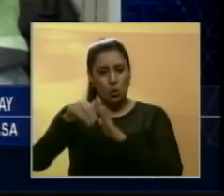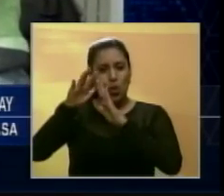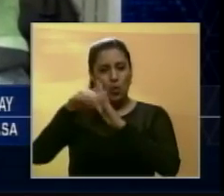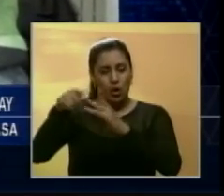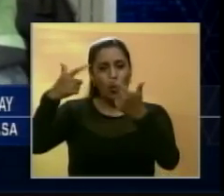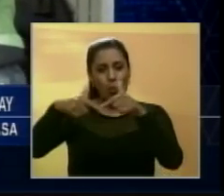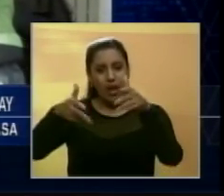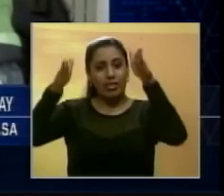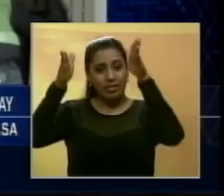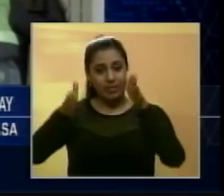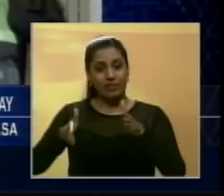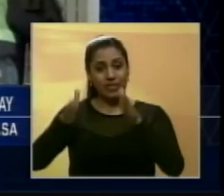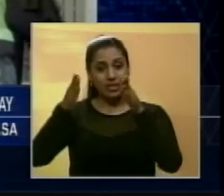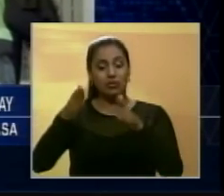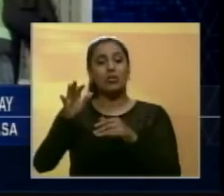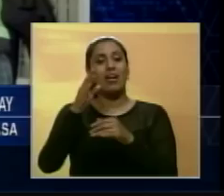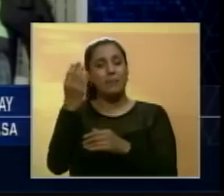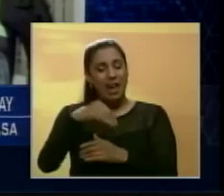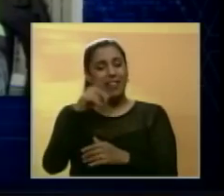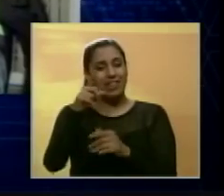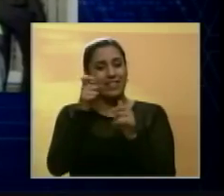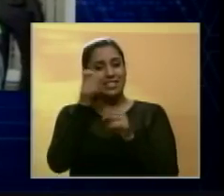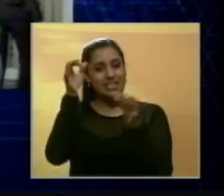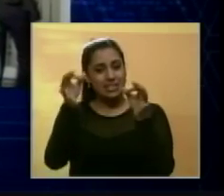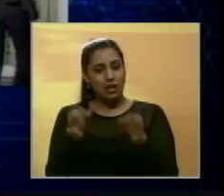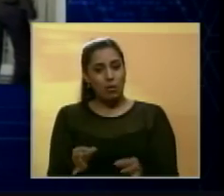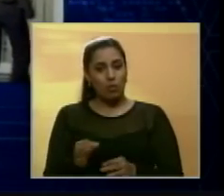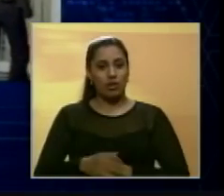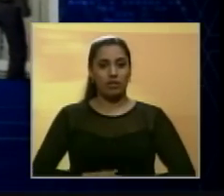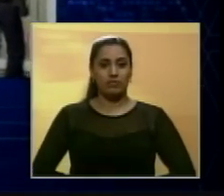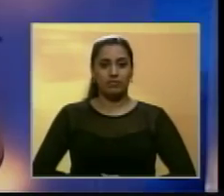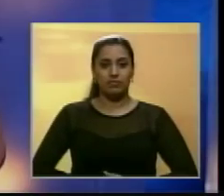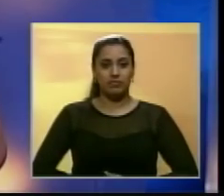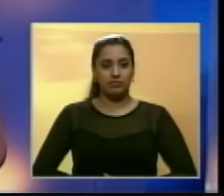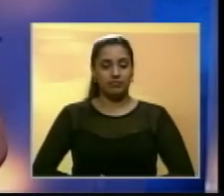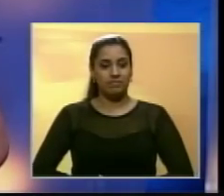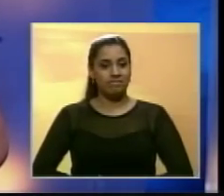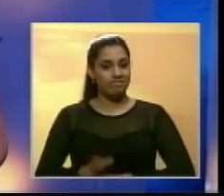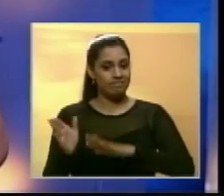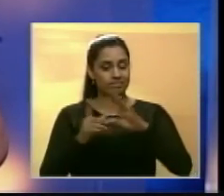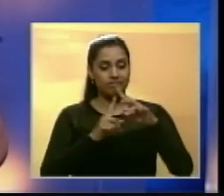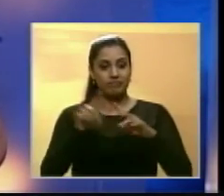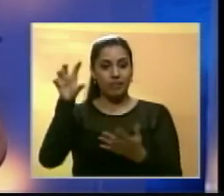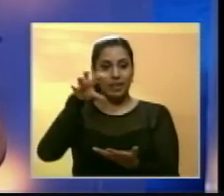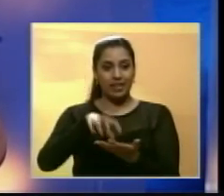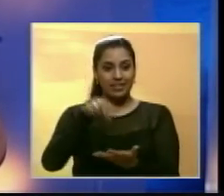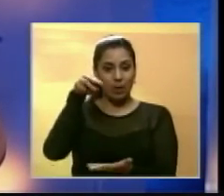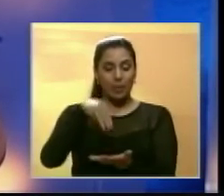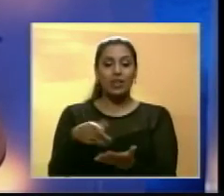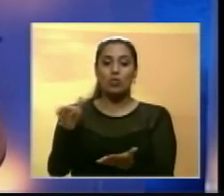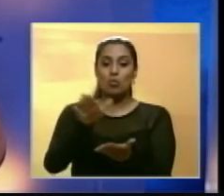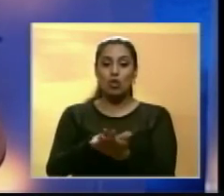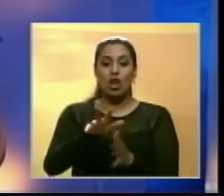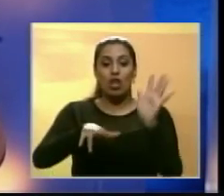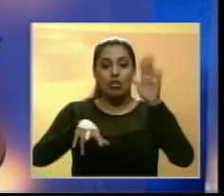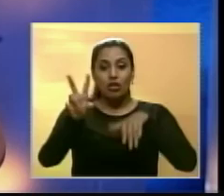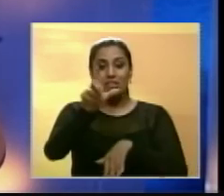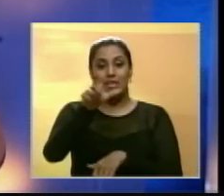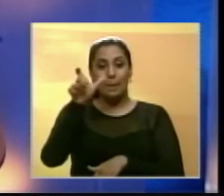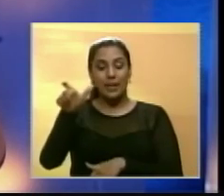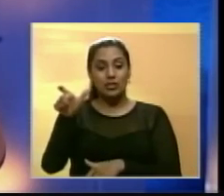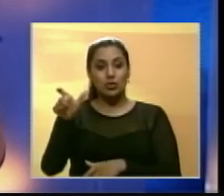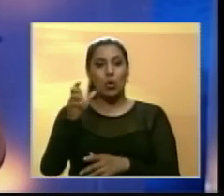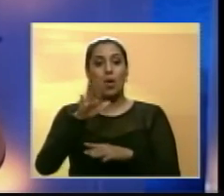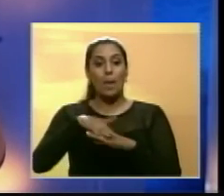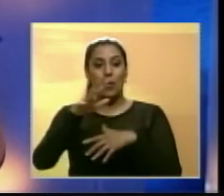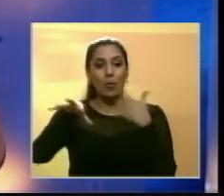en el edificio, por lo que exigieron incrementar la seguridad en la zona. En el estado de Miranda fallecieron 12 personas durante un